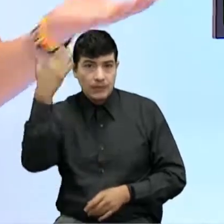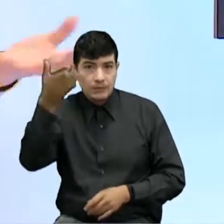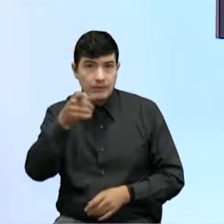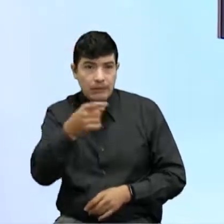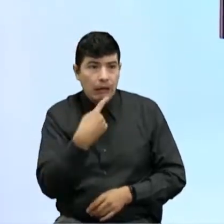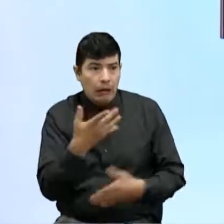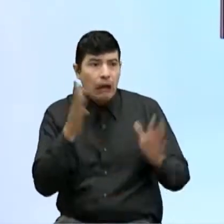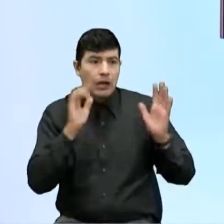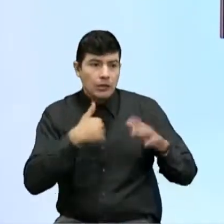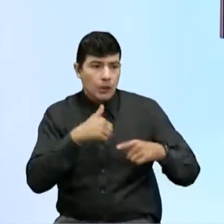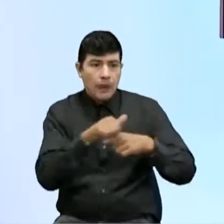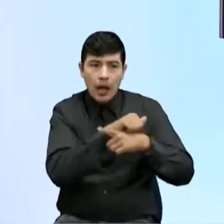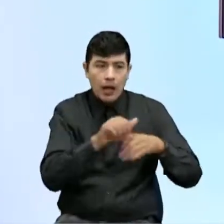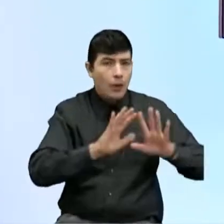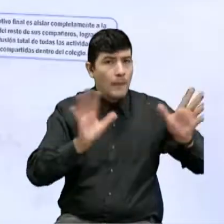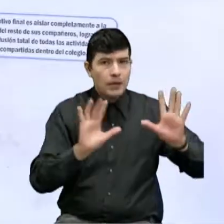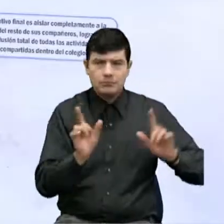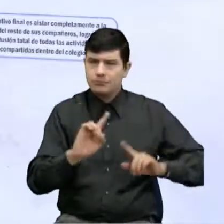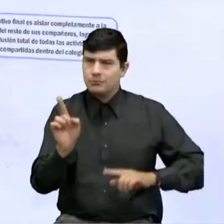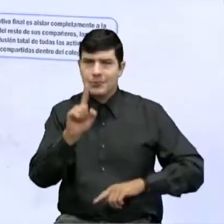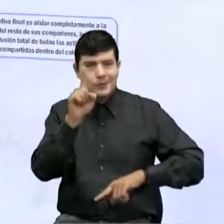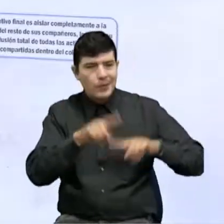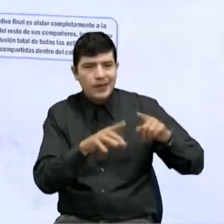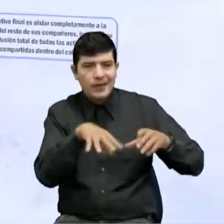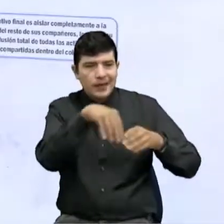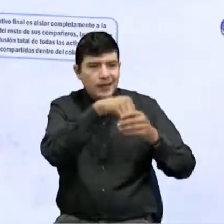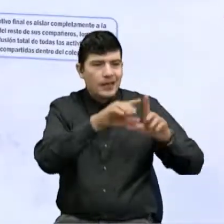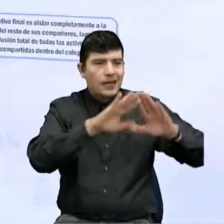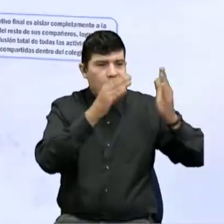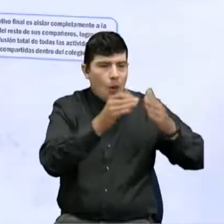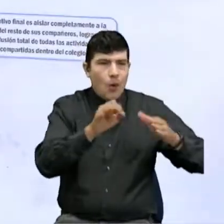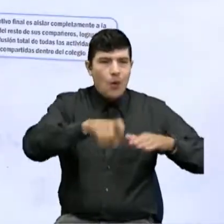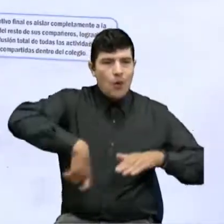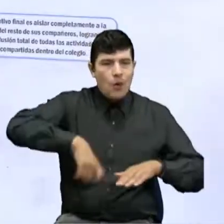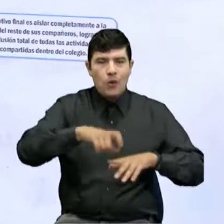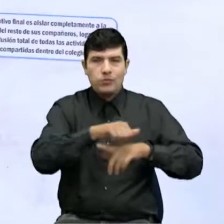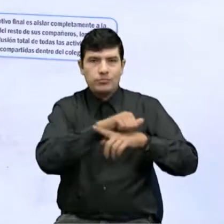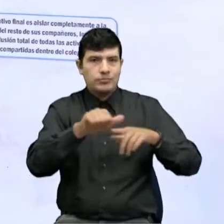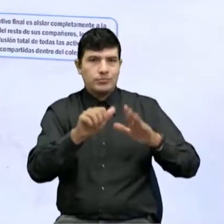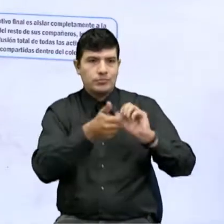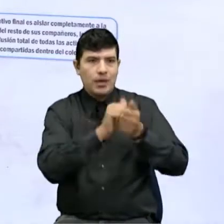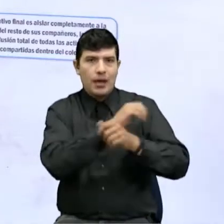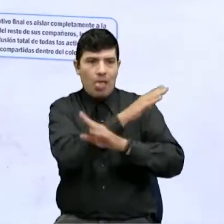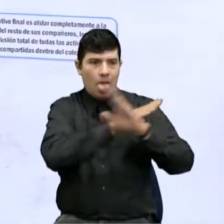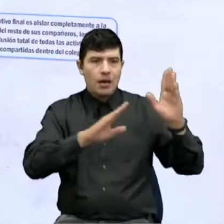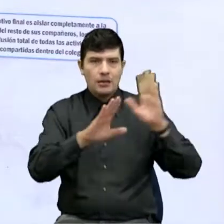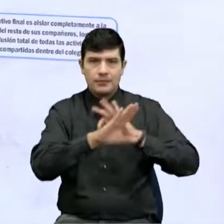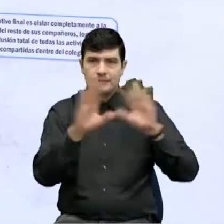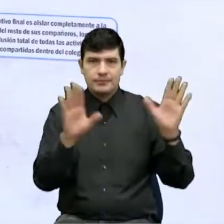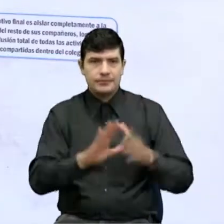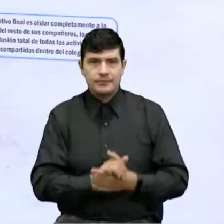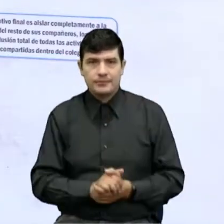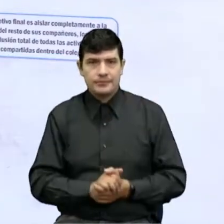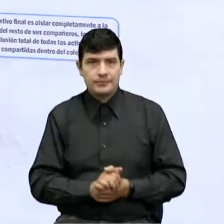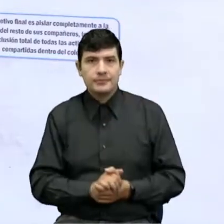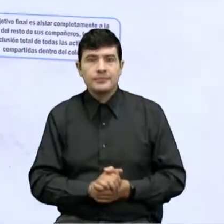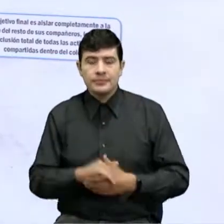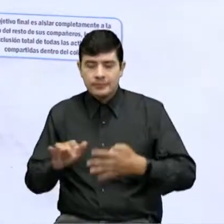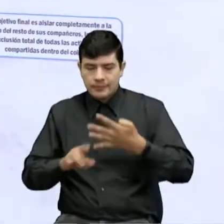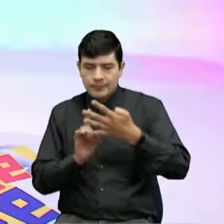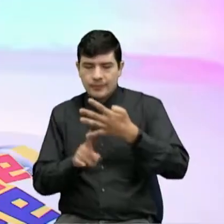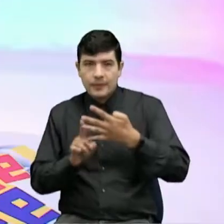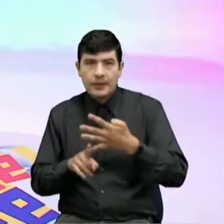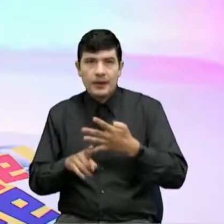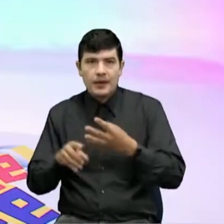eso está muy mal. Y pues tenemos otro tipo de acoso, que es el acoso social. Ajá, ¿y usted de qué se trata?